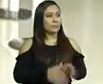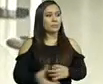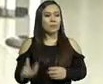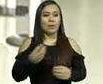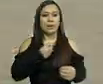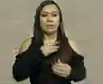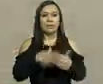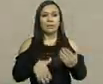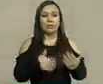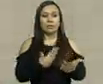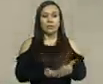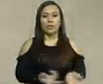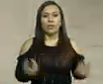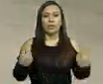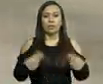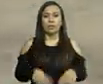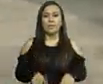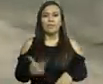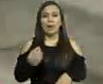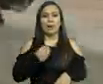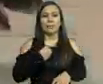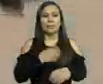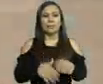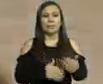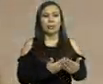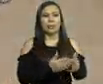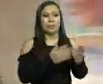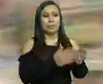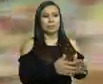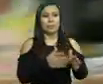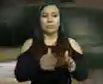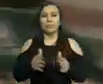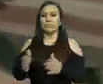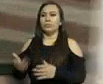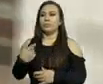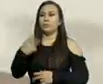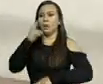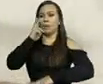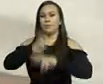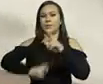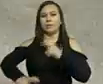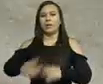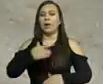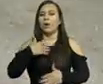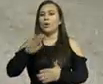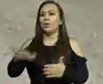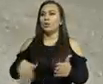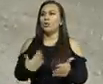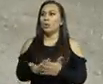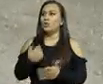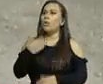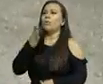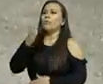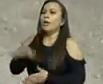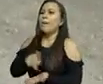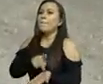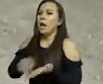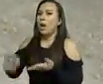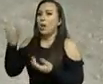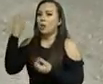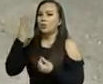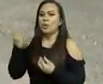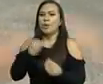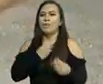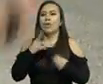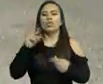intervención y rescate gir con su unidad de antiexplosivos pero yo venía horita justamente a pagar la planilla de la luz y no no puedo